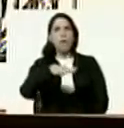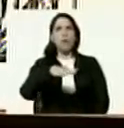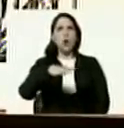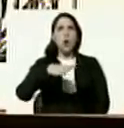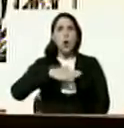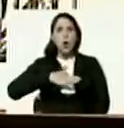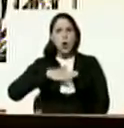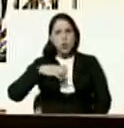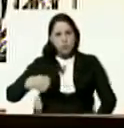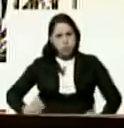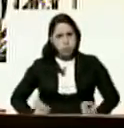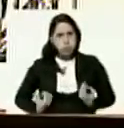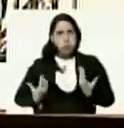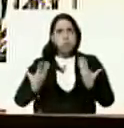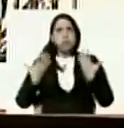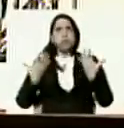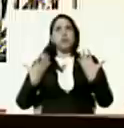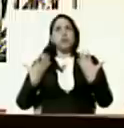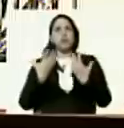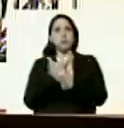aquella energía maravillosa